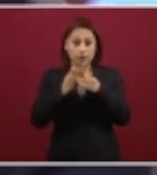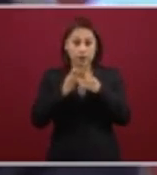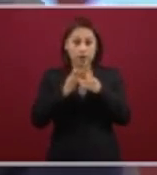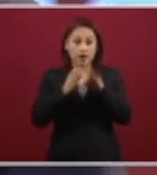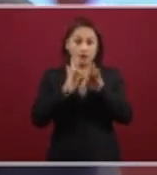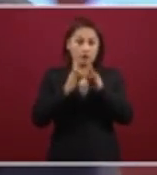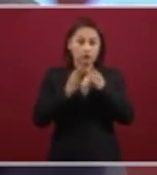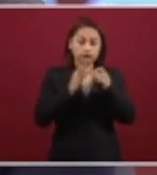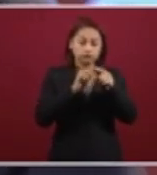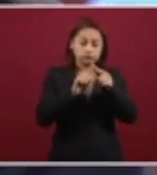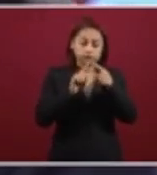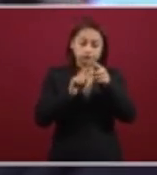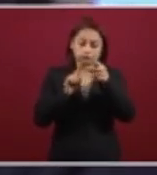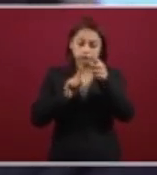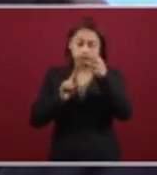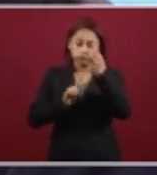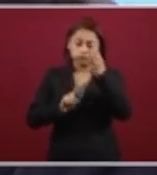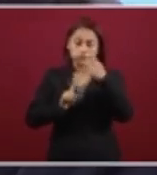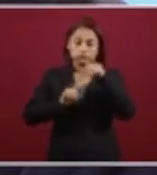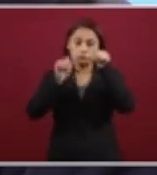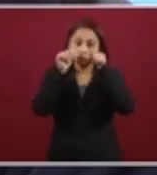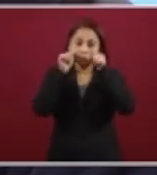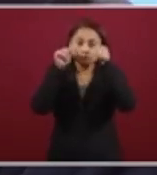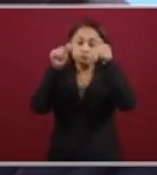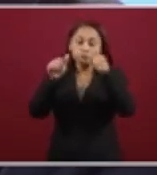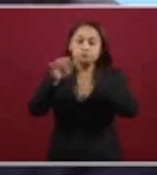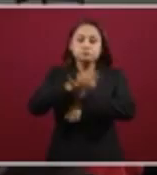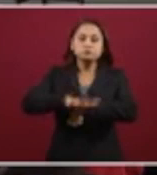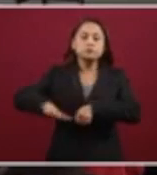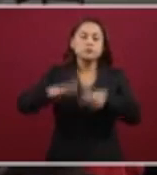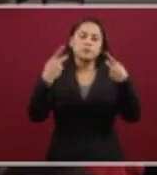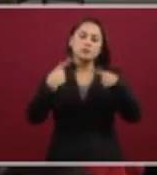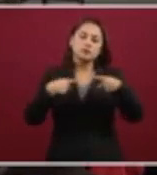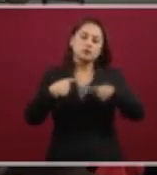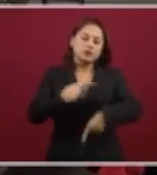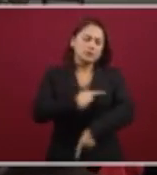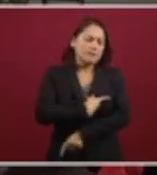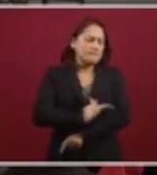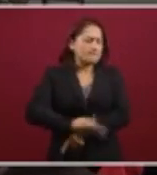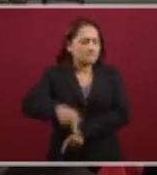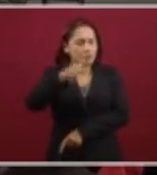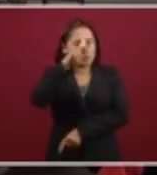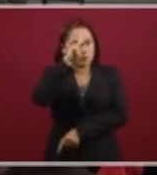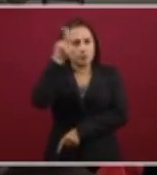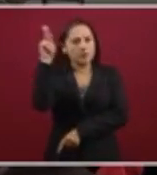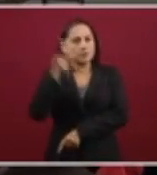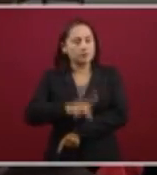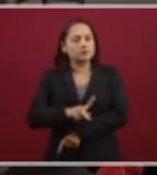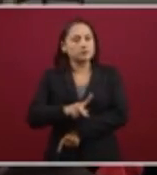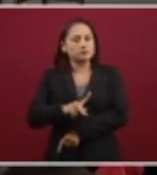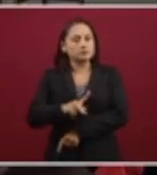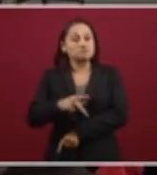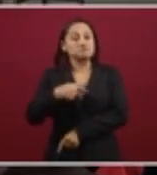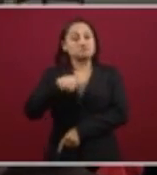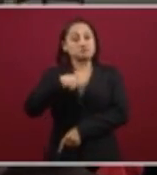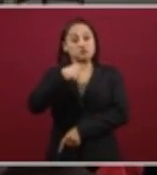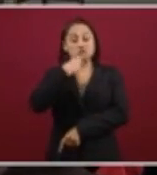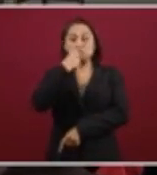más pobre de México. Y diría, como nunca,